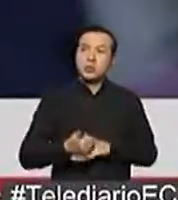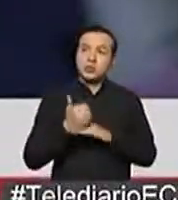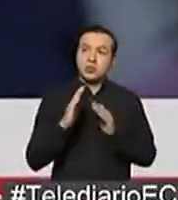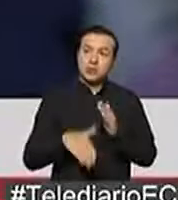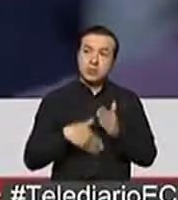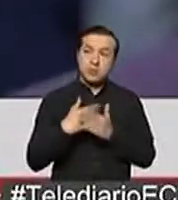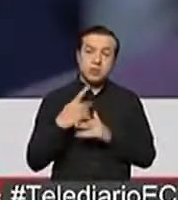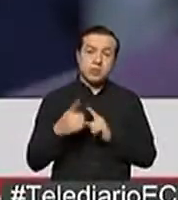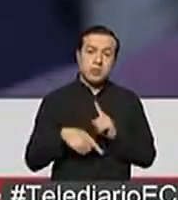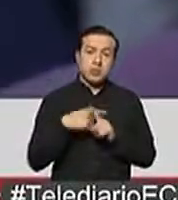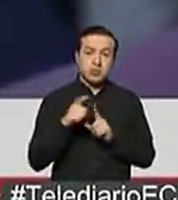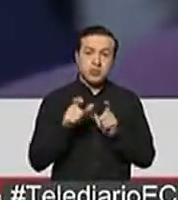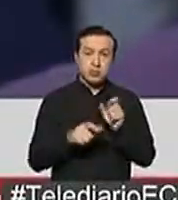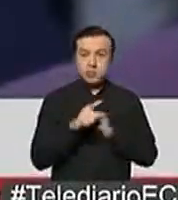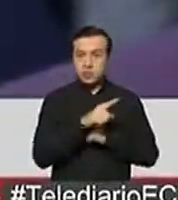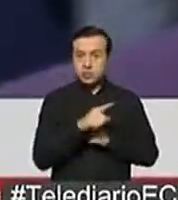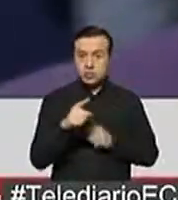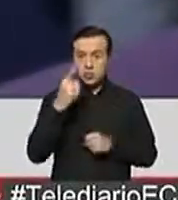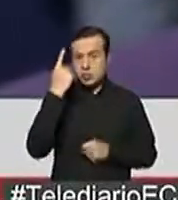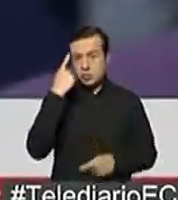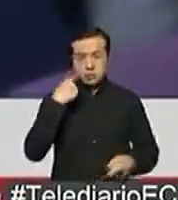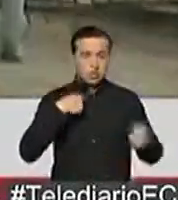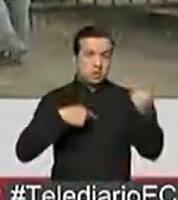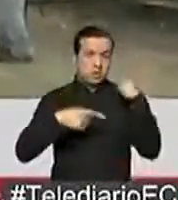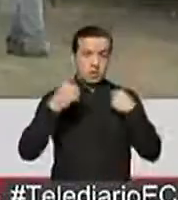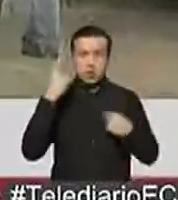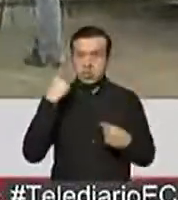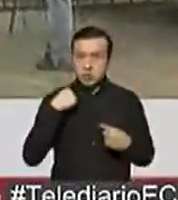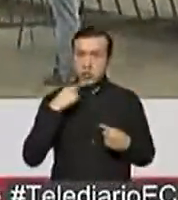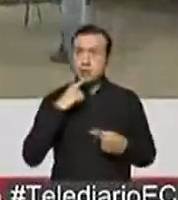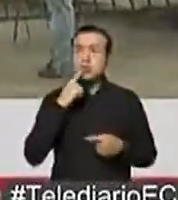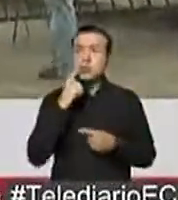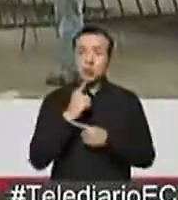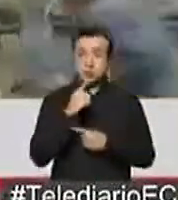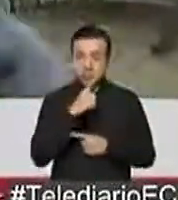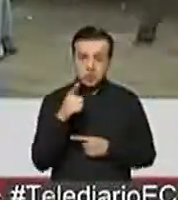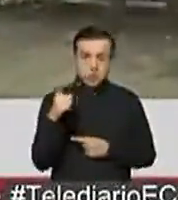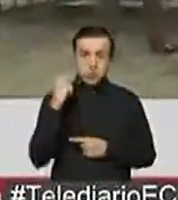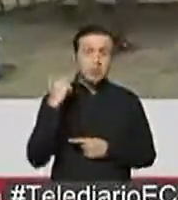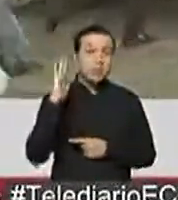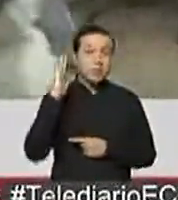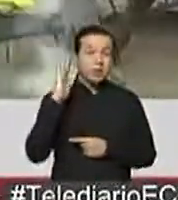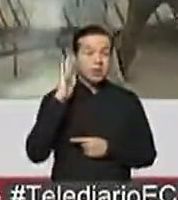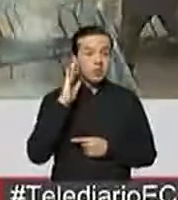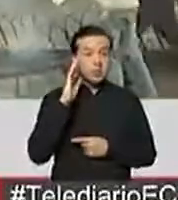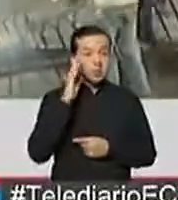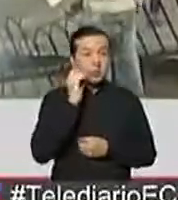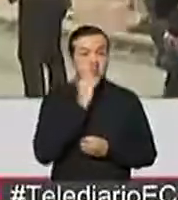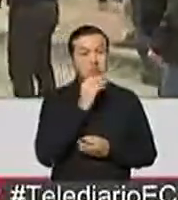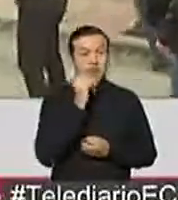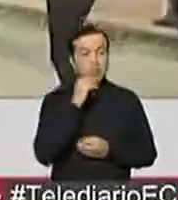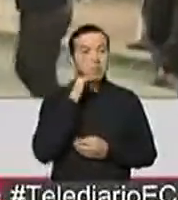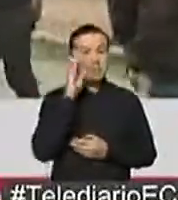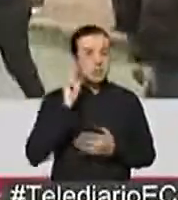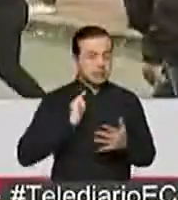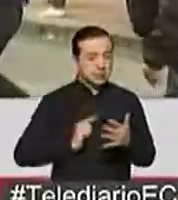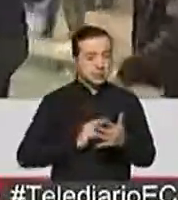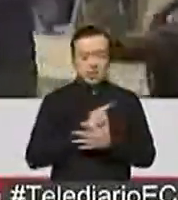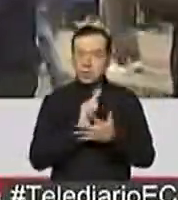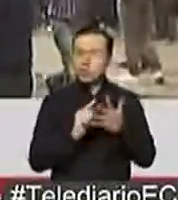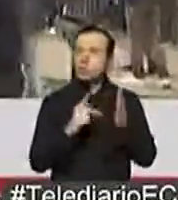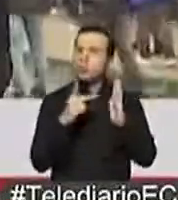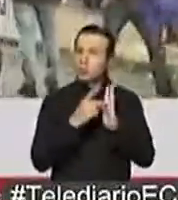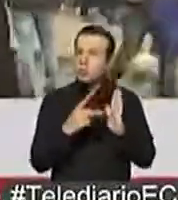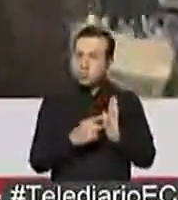sino también personas que fueron víctimas en las jornadas de protesta. Y es ahí donde esperan que se pase de los hechos de conocimiento público a aspectos